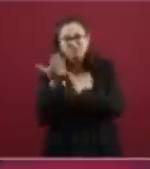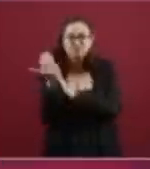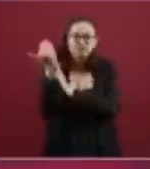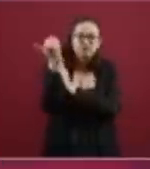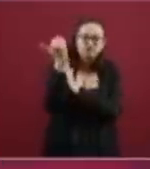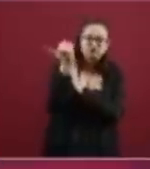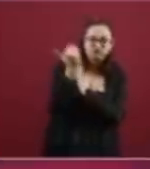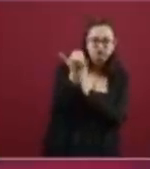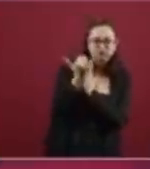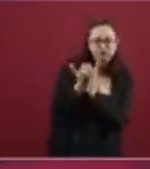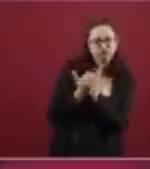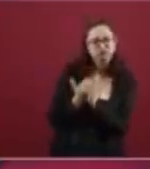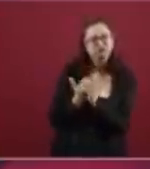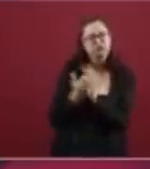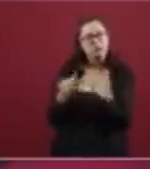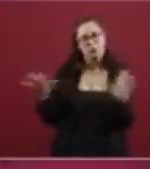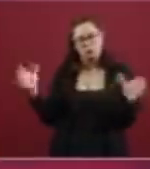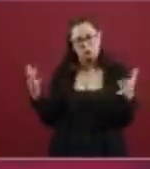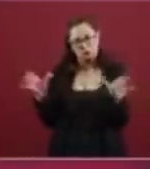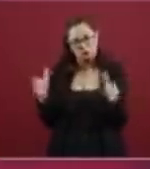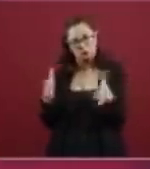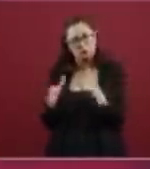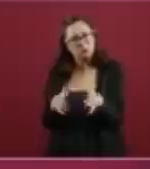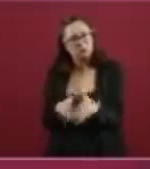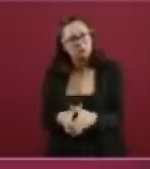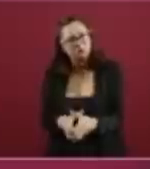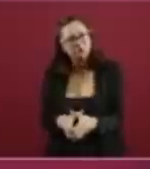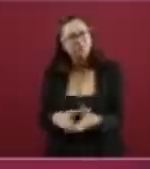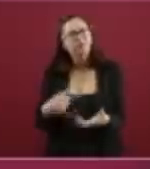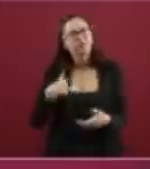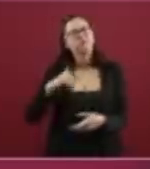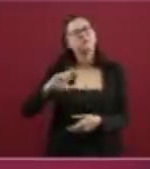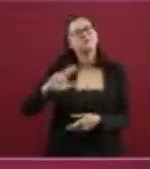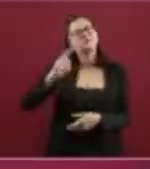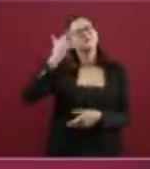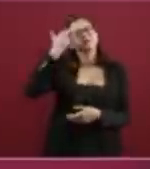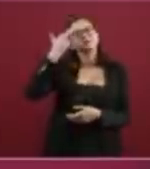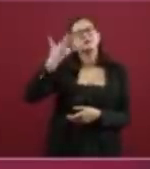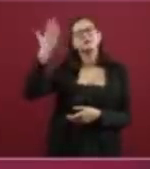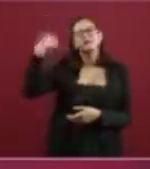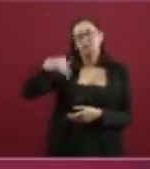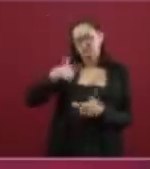Yo recuerdo que cuando estudiábamos tenía mucha demanda